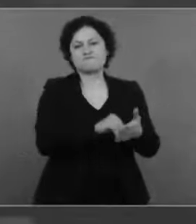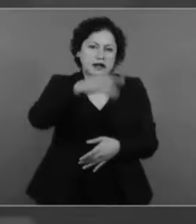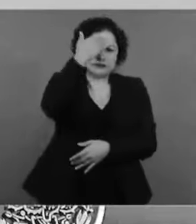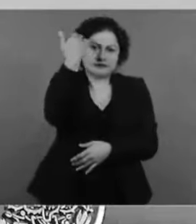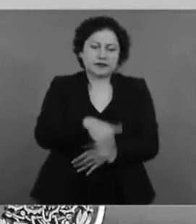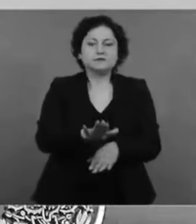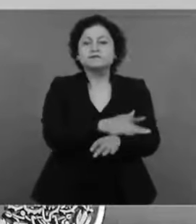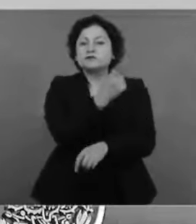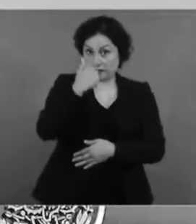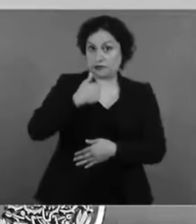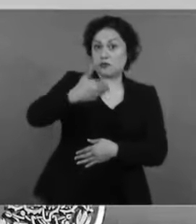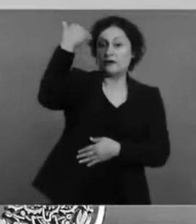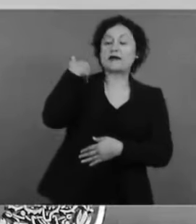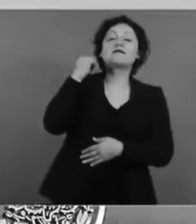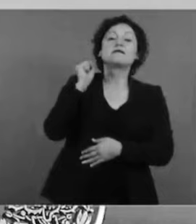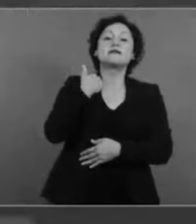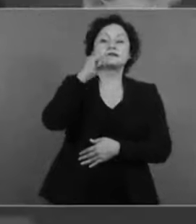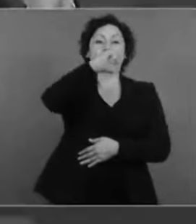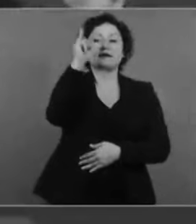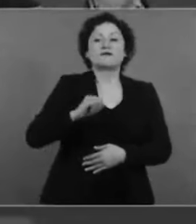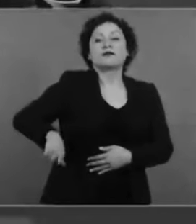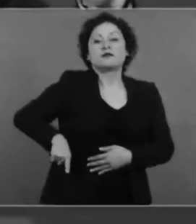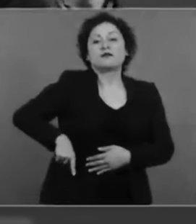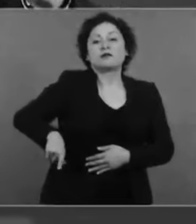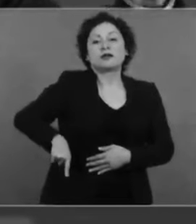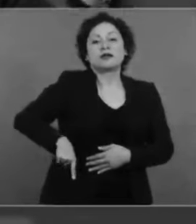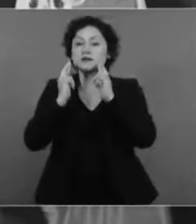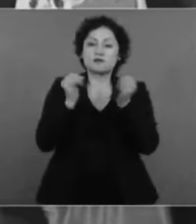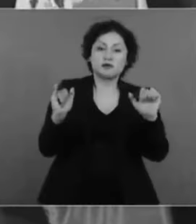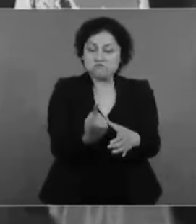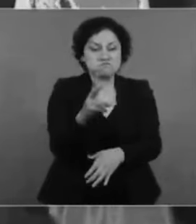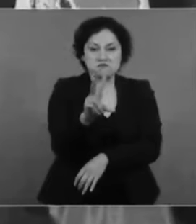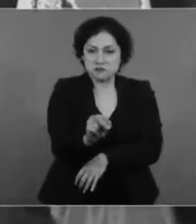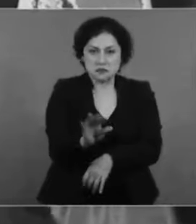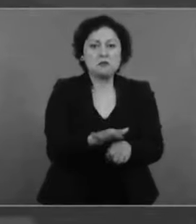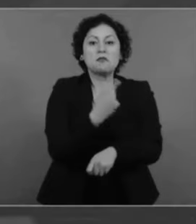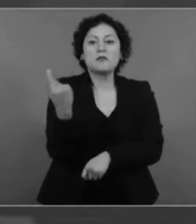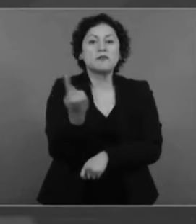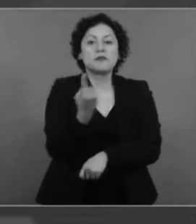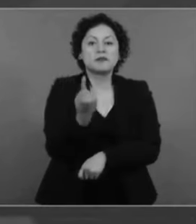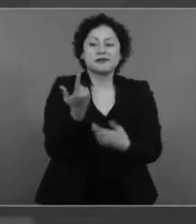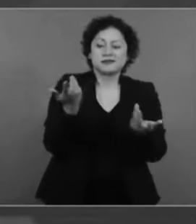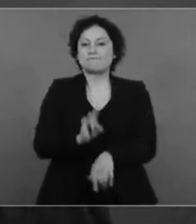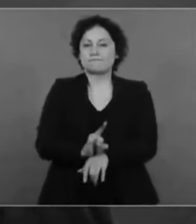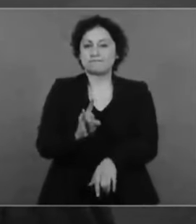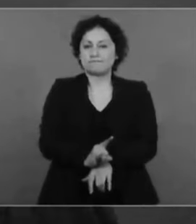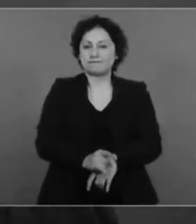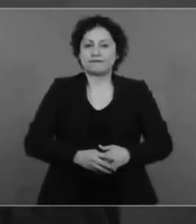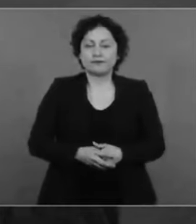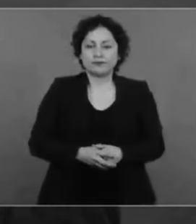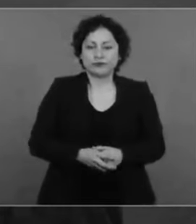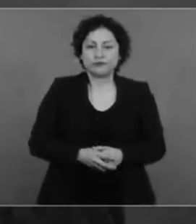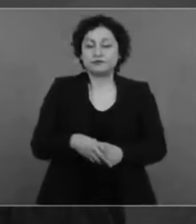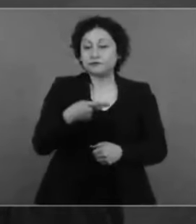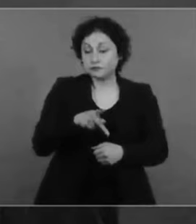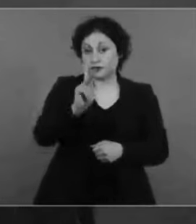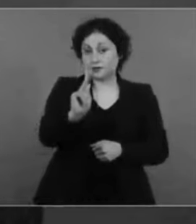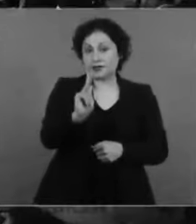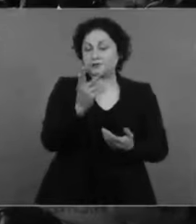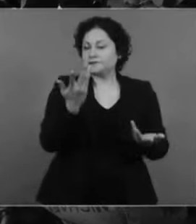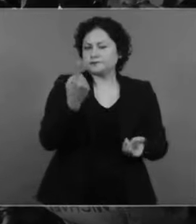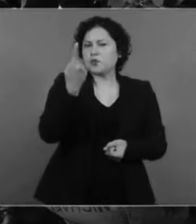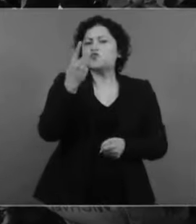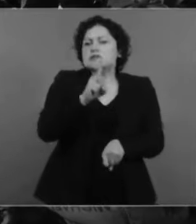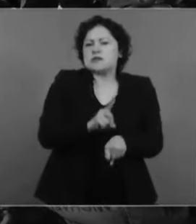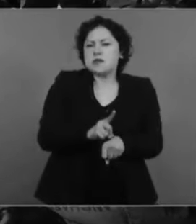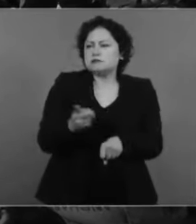que era jefe de gobierno y no iba a las reuniones de gobernadores porque no eran importantes. Pero una vez me convencieron de que